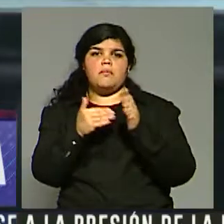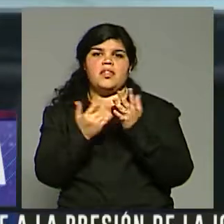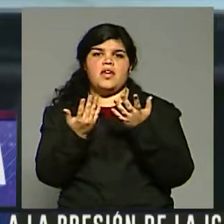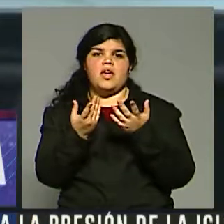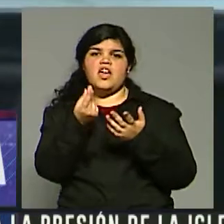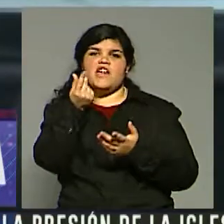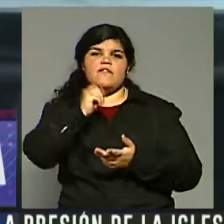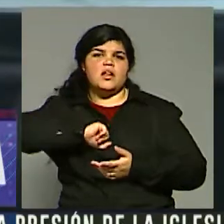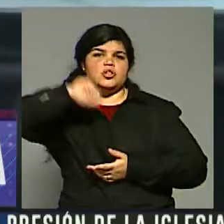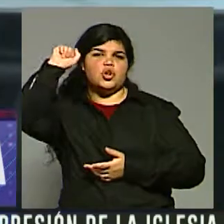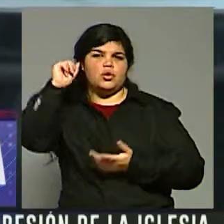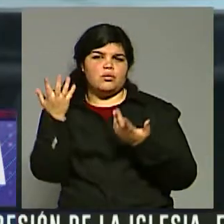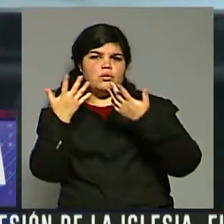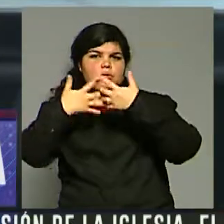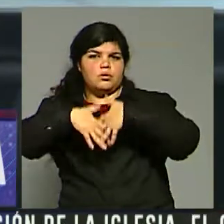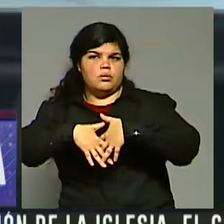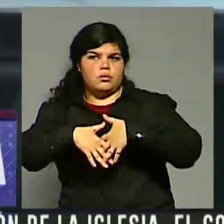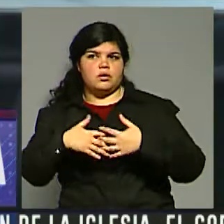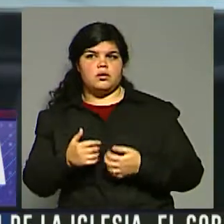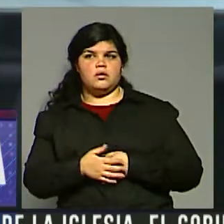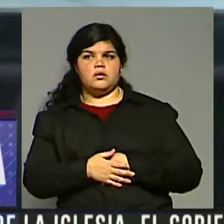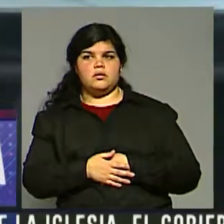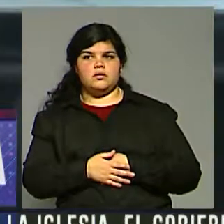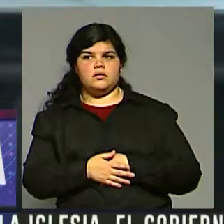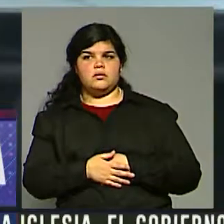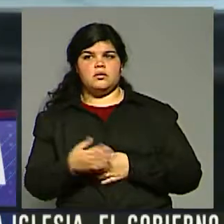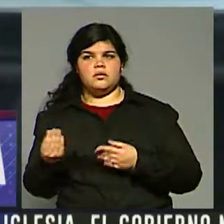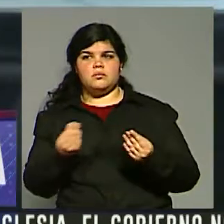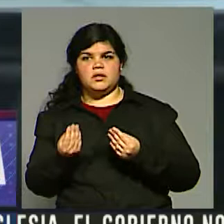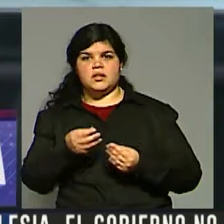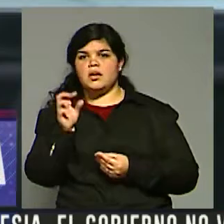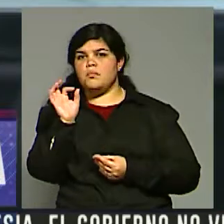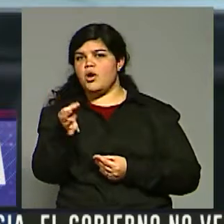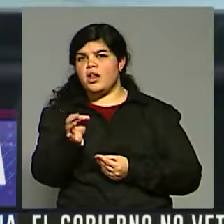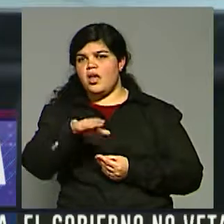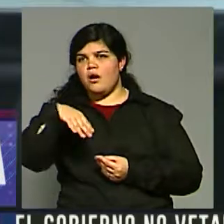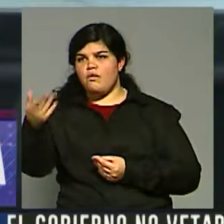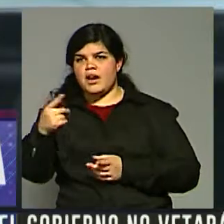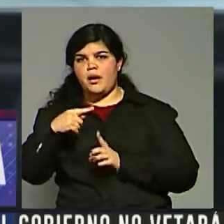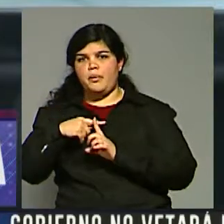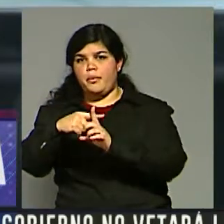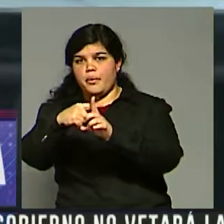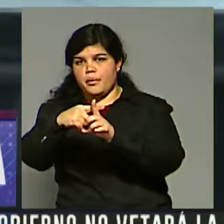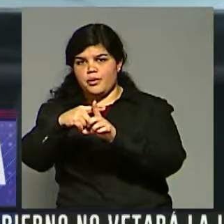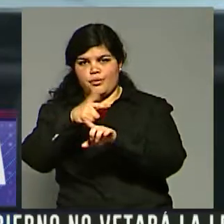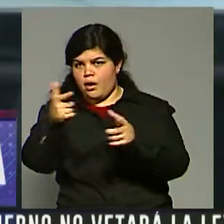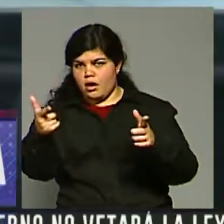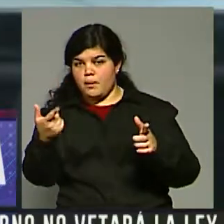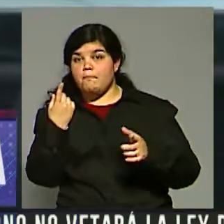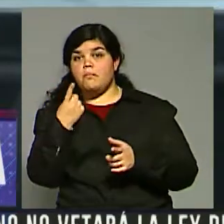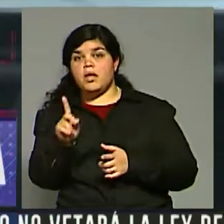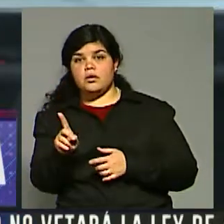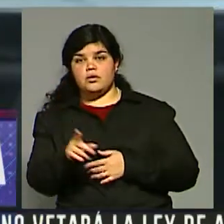de que no vamos a tener por una inversión en moneda extranjera una rentabilidad positiva, lo que sí puede llegar a ser